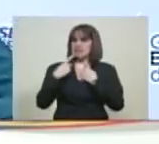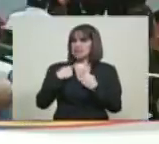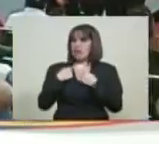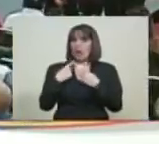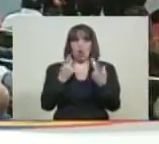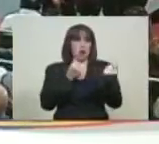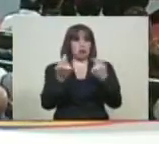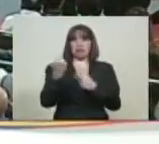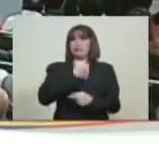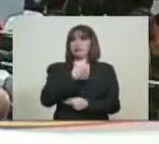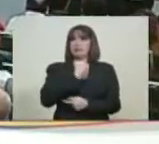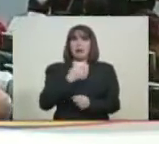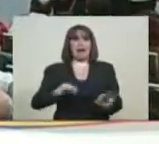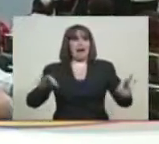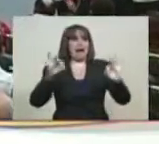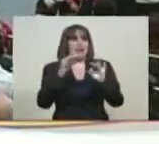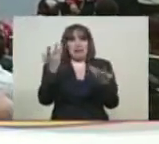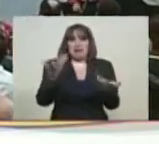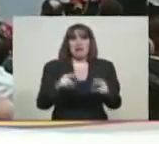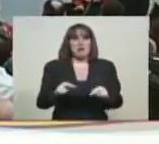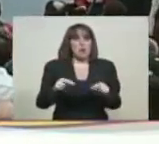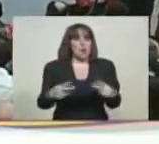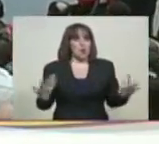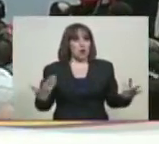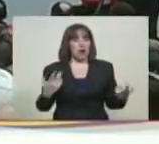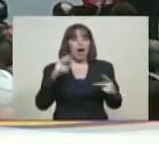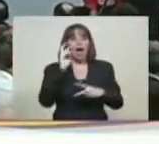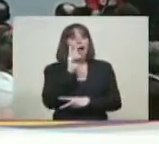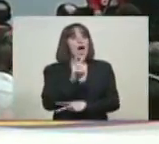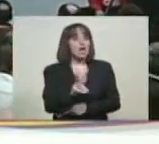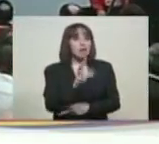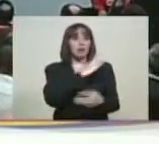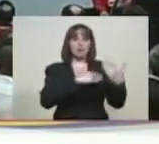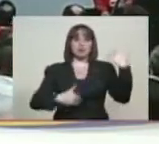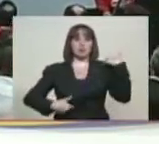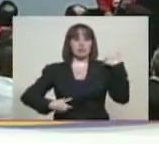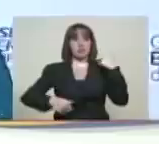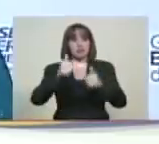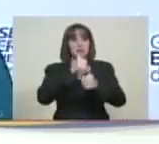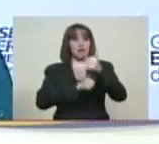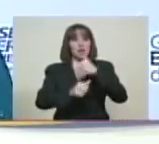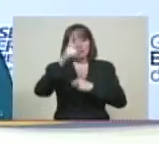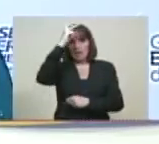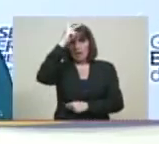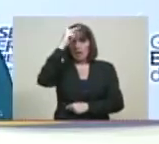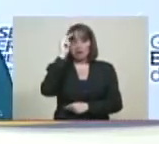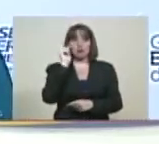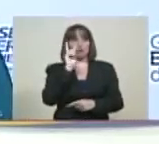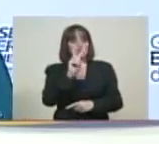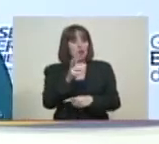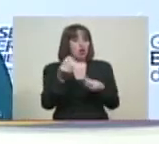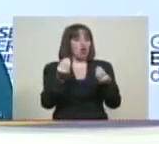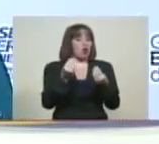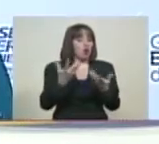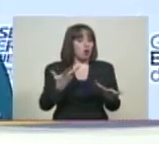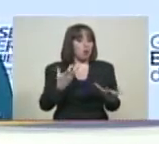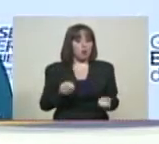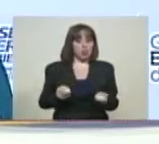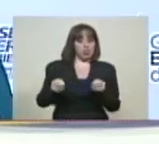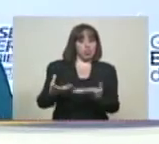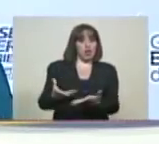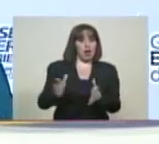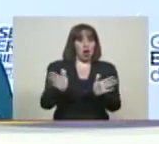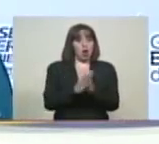recursos no le bajan hay que revisar eso vicepresidente ejecutivo tarea suelte amarras presidente me dijo el